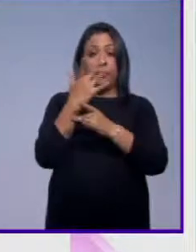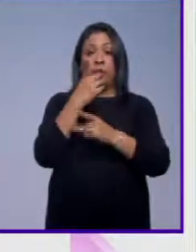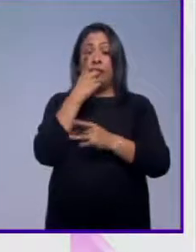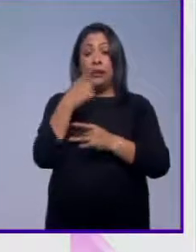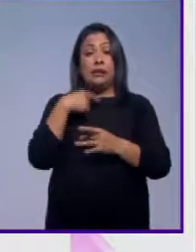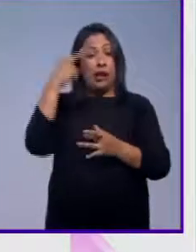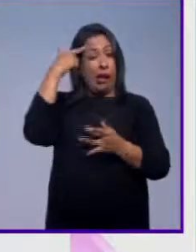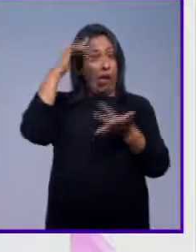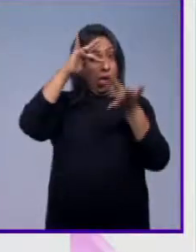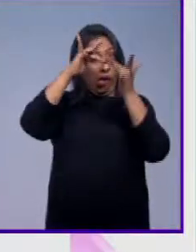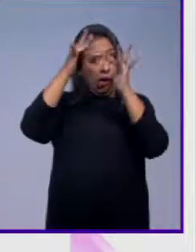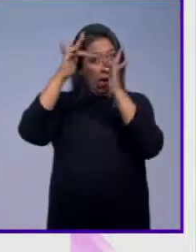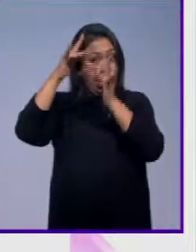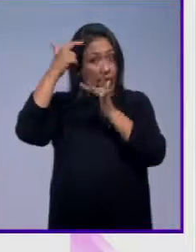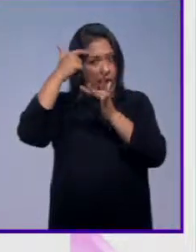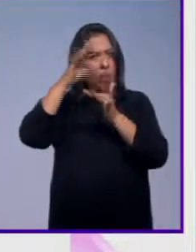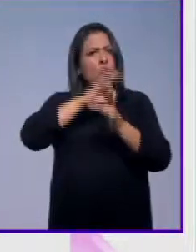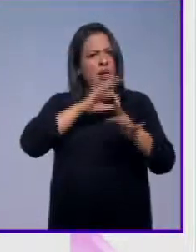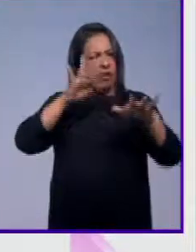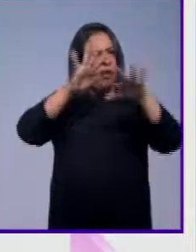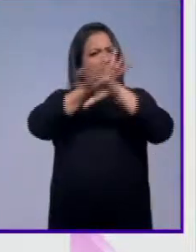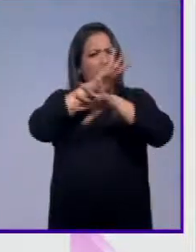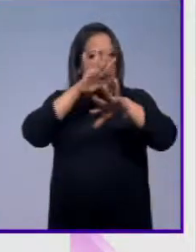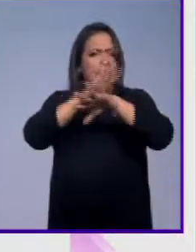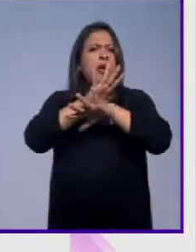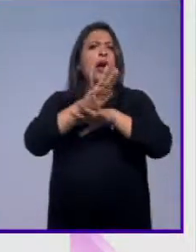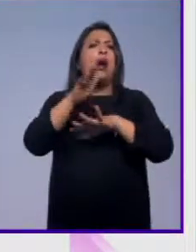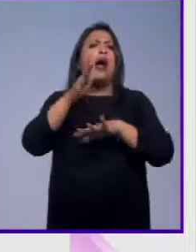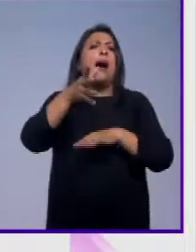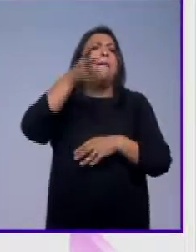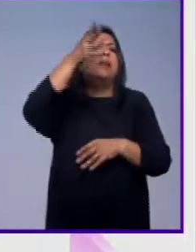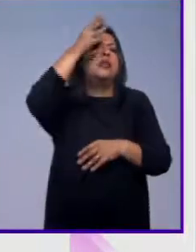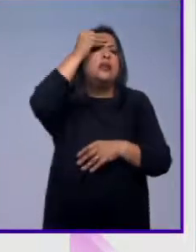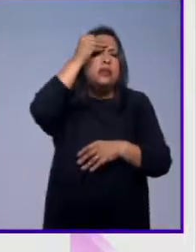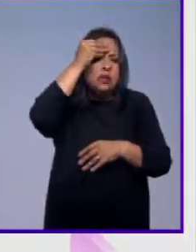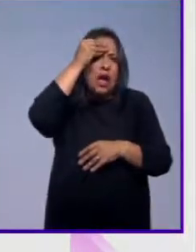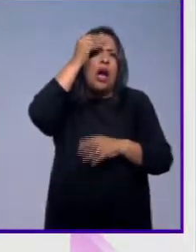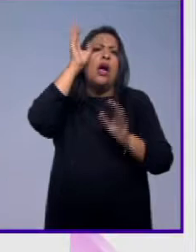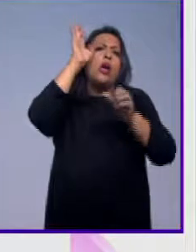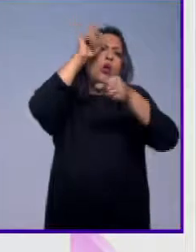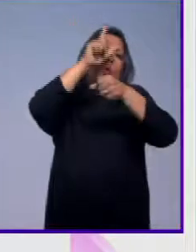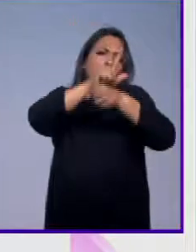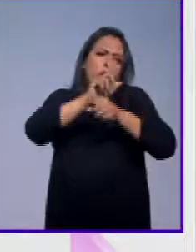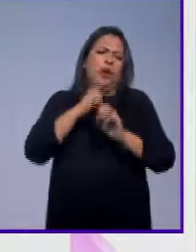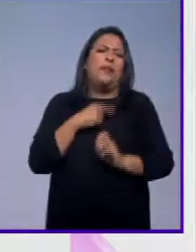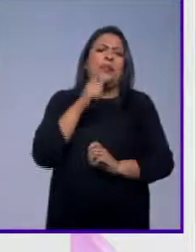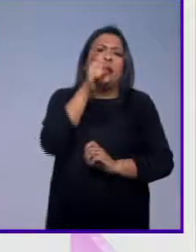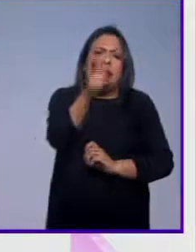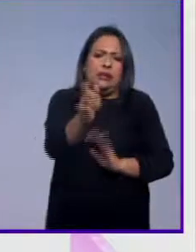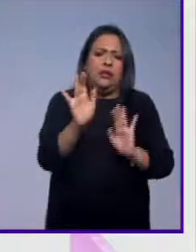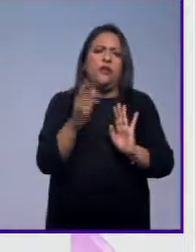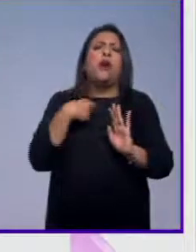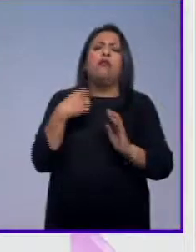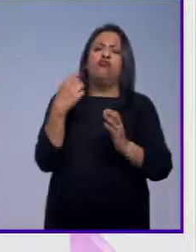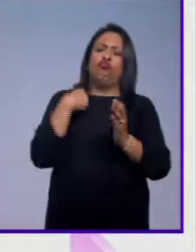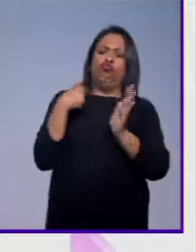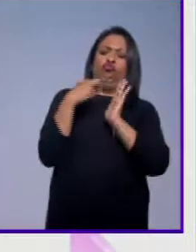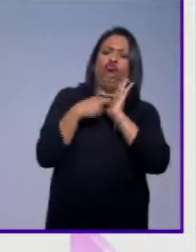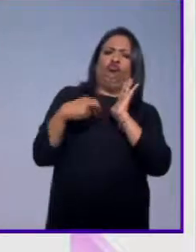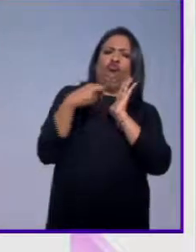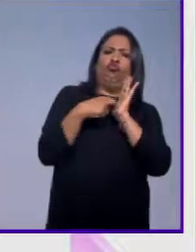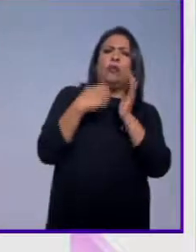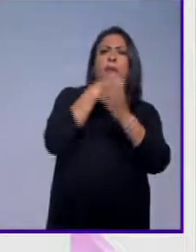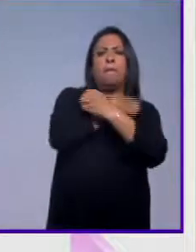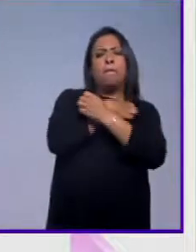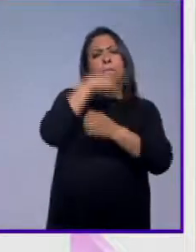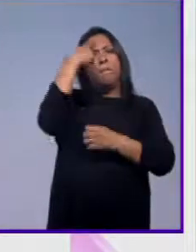circuitos neuronales pueden modificarse por acción del aprendizaje y la cultura es decir podemos educarnos para no